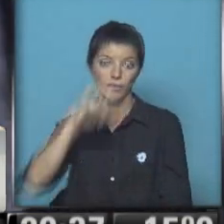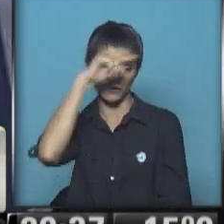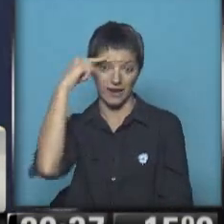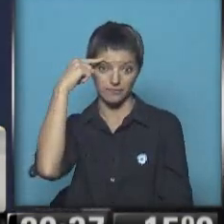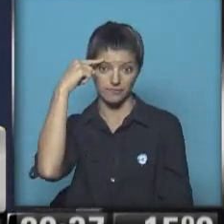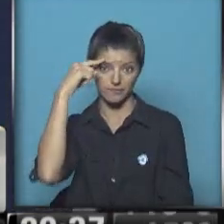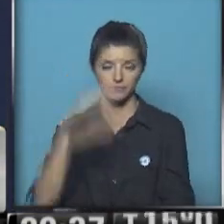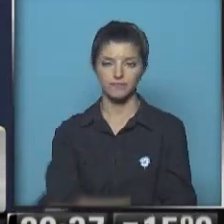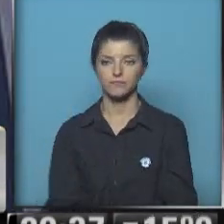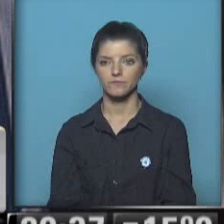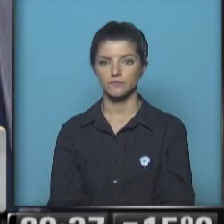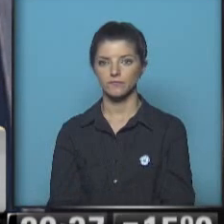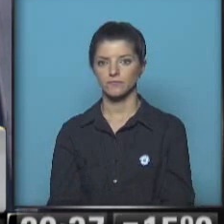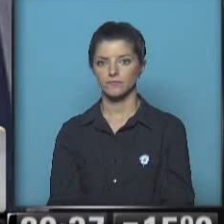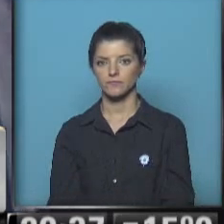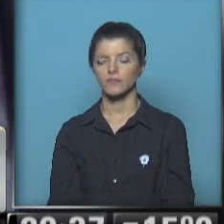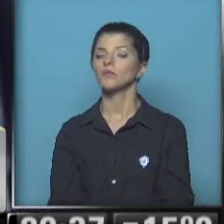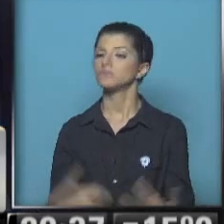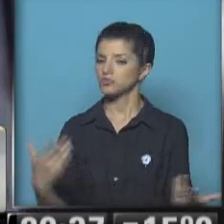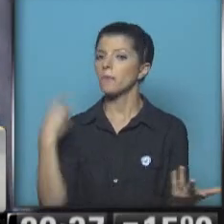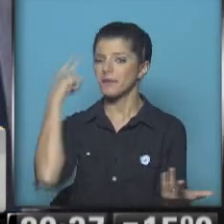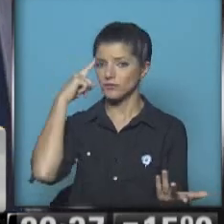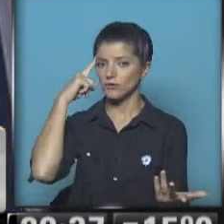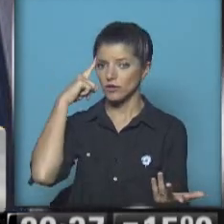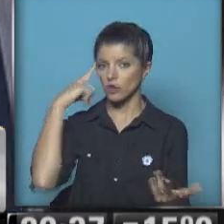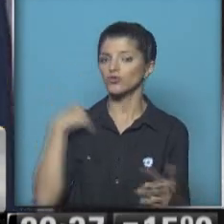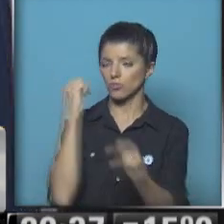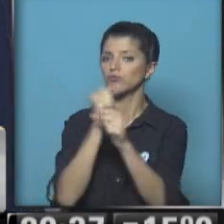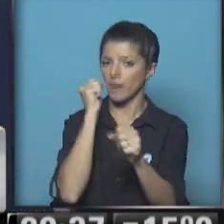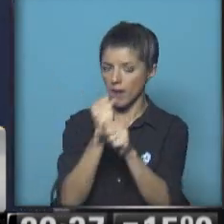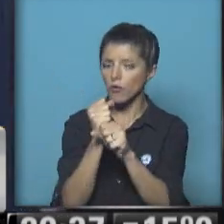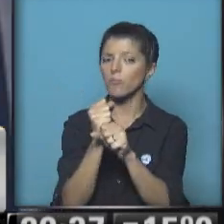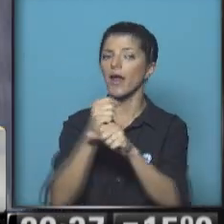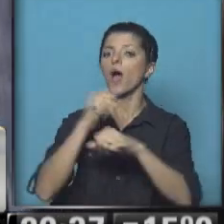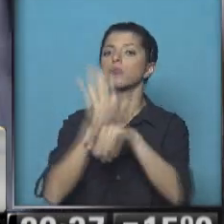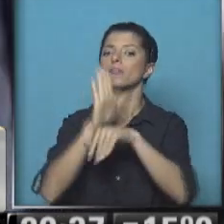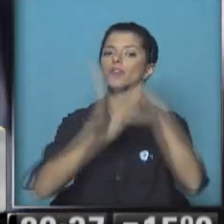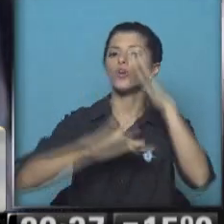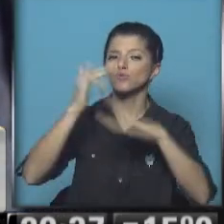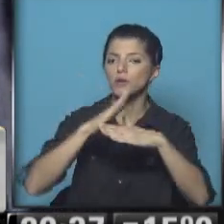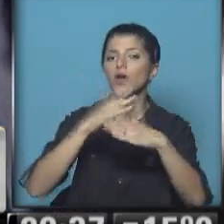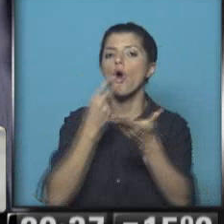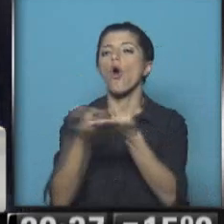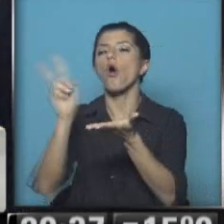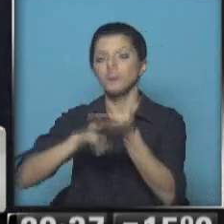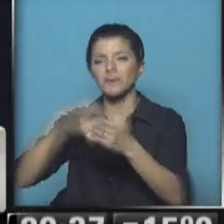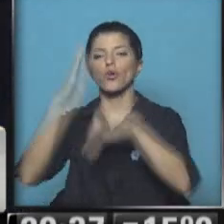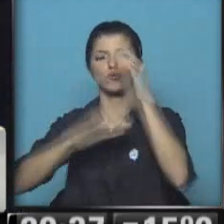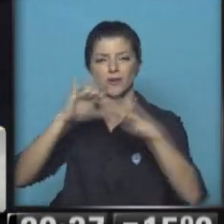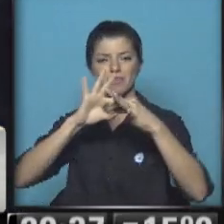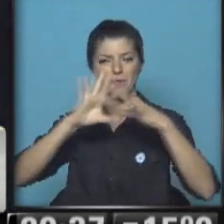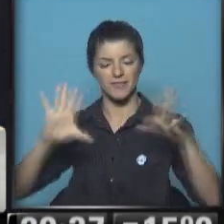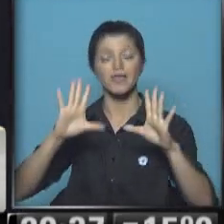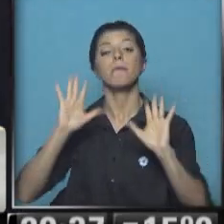que hemos hecho cosas por construir y reconstruir esa independencia, pero faltan muchas cosas más todavía en un